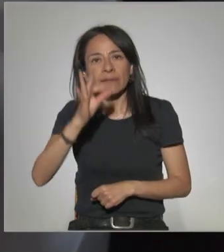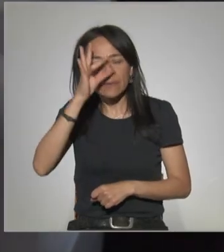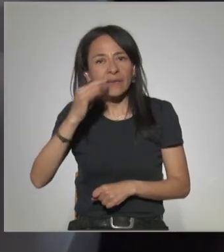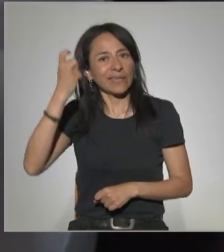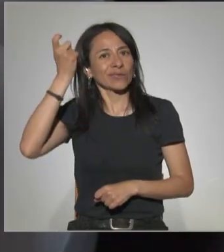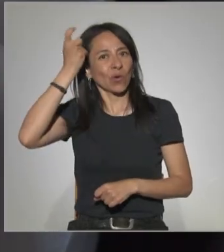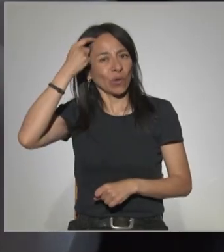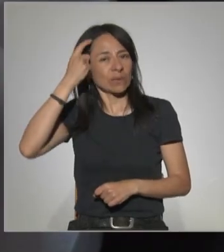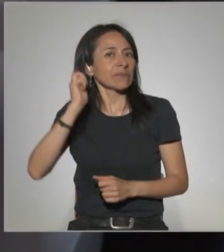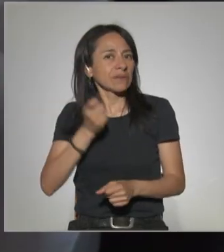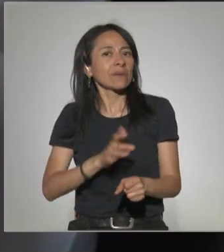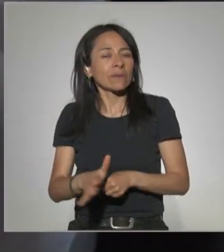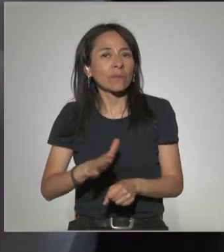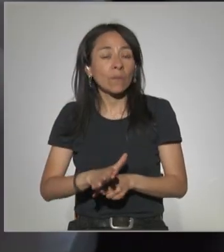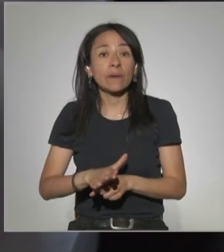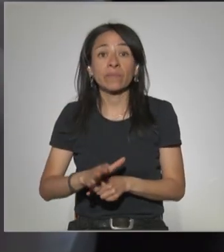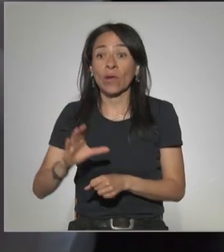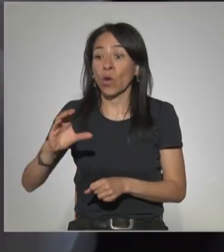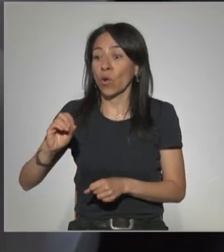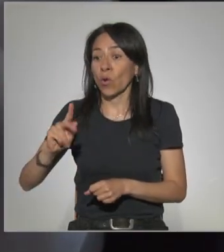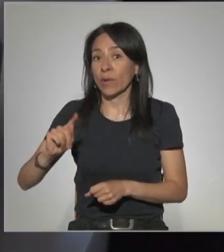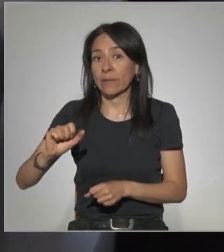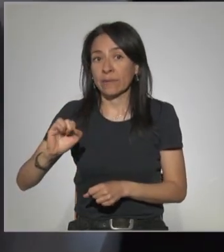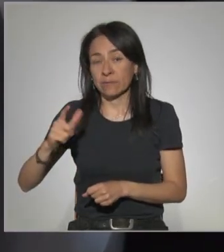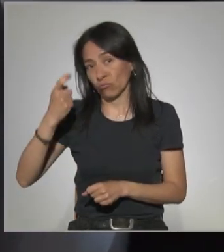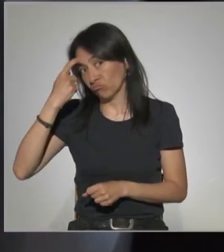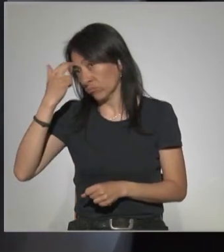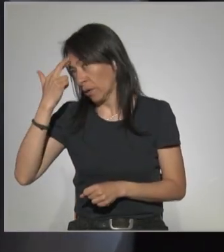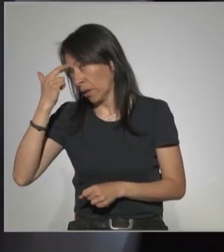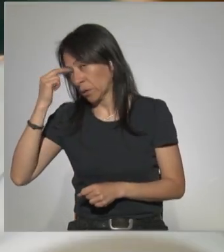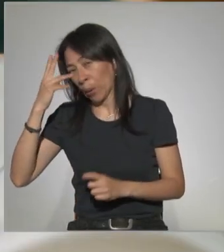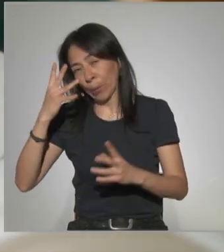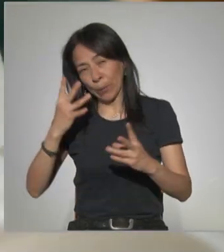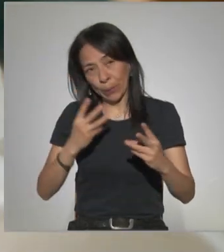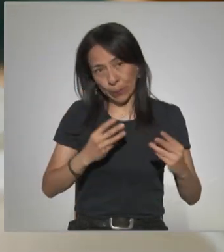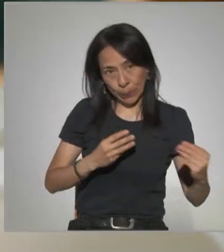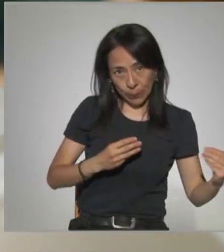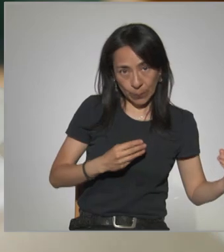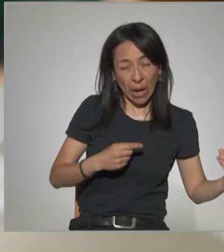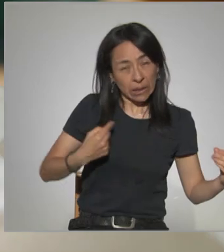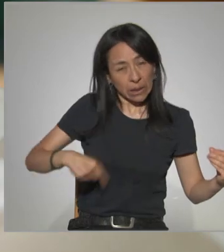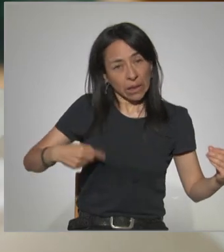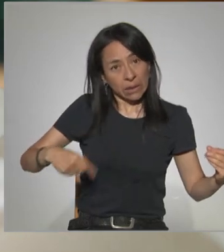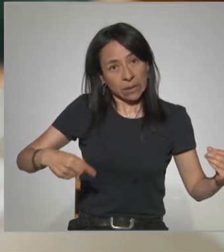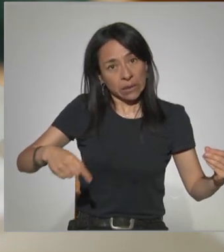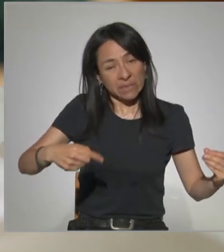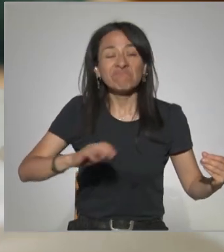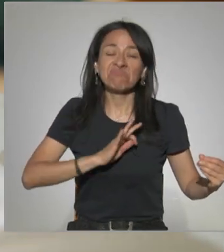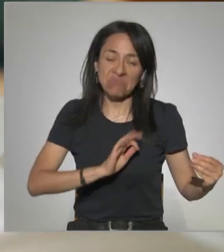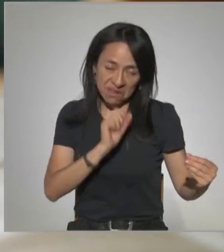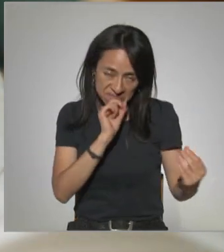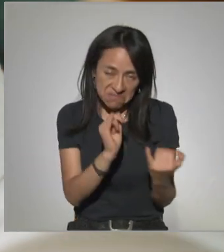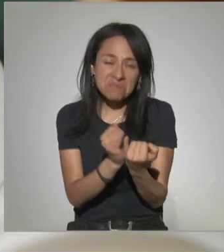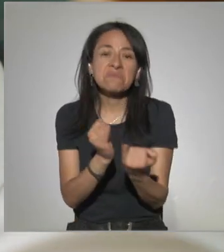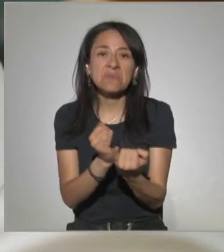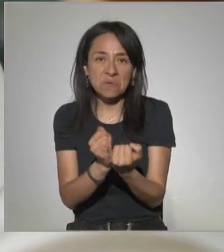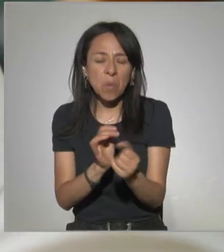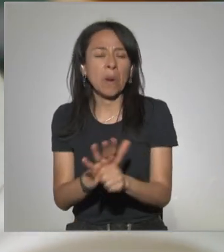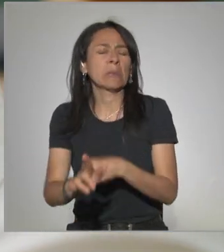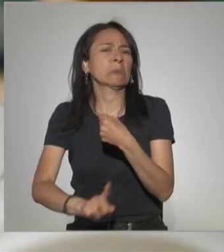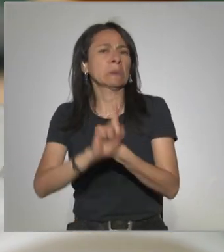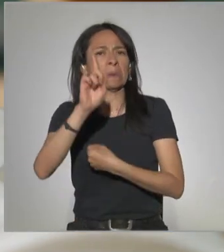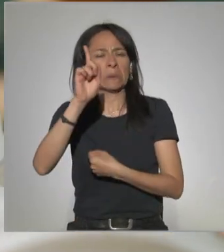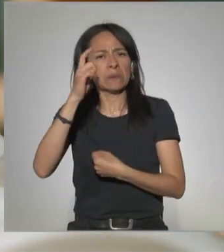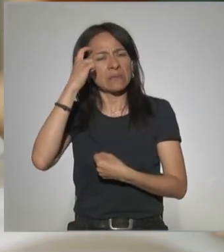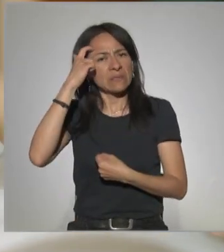decíamos que el cortisol inhibe la parte racional del cerebro, cuando esto se mantiene de manera continuada, pues también vamos a empezar a tener alteraciones a